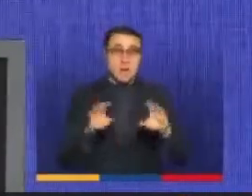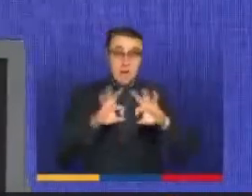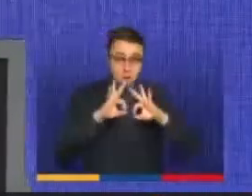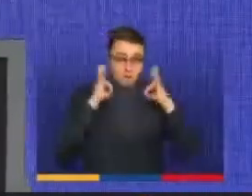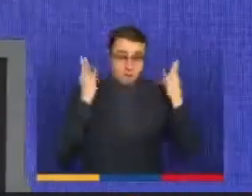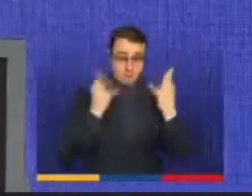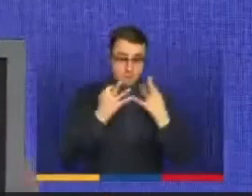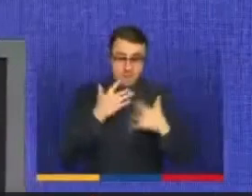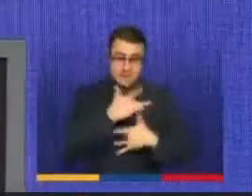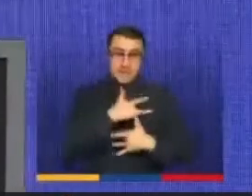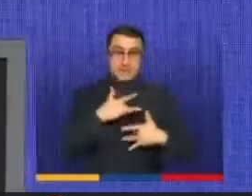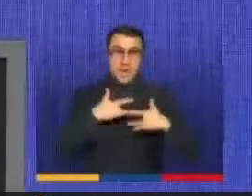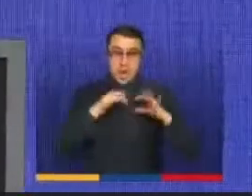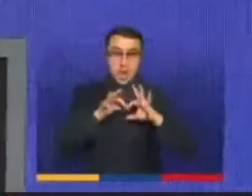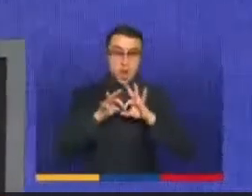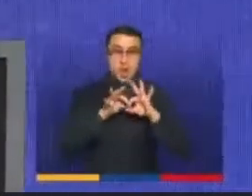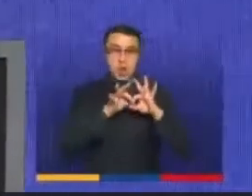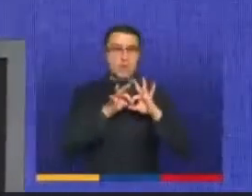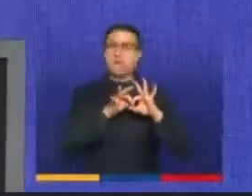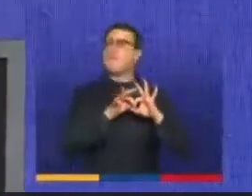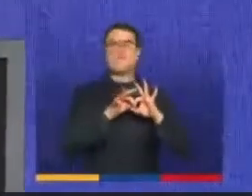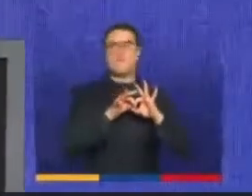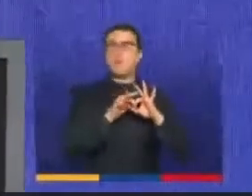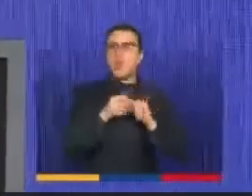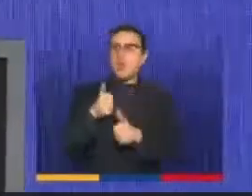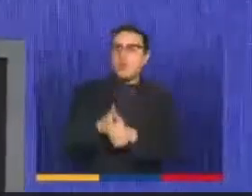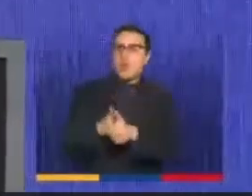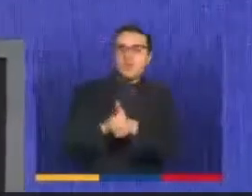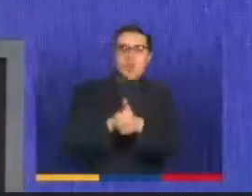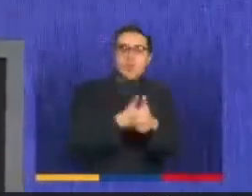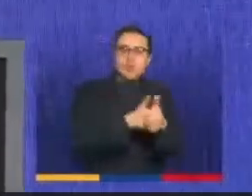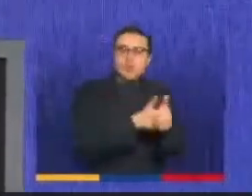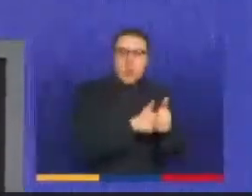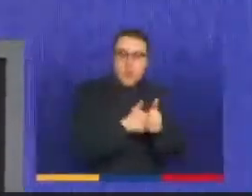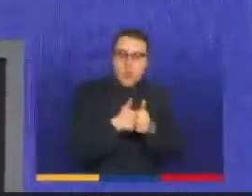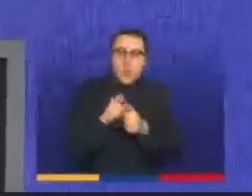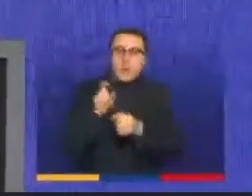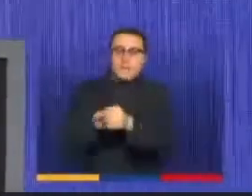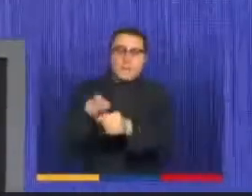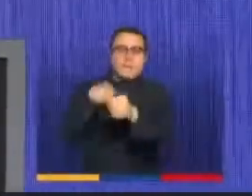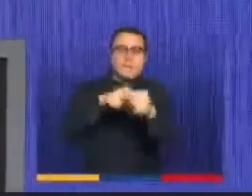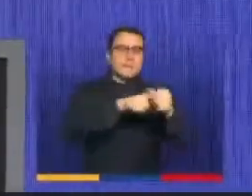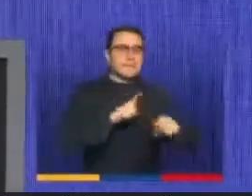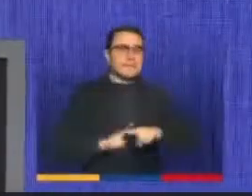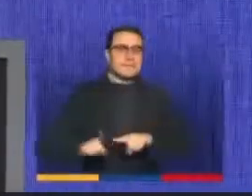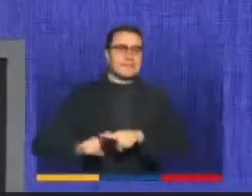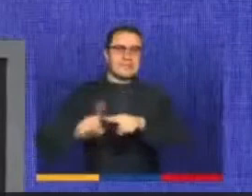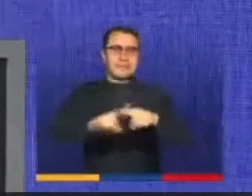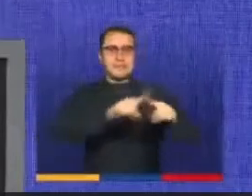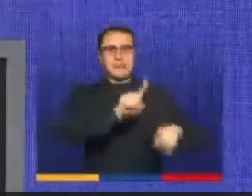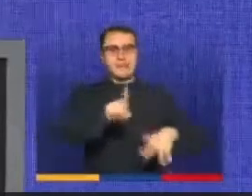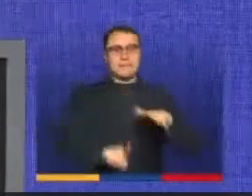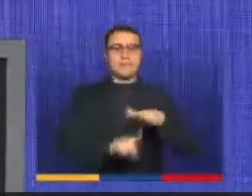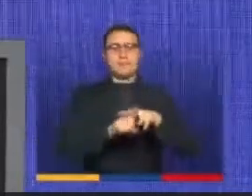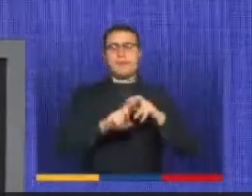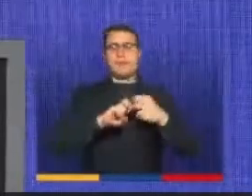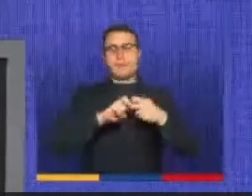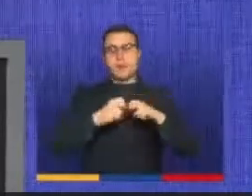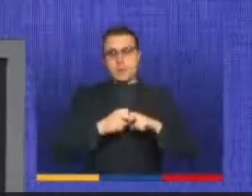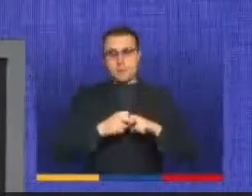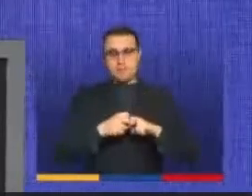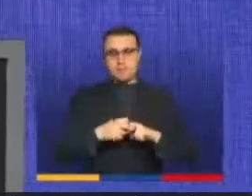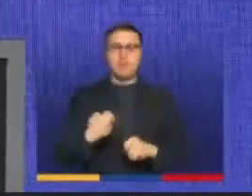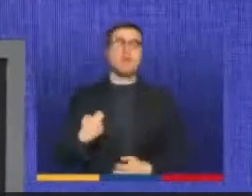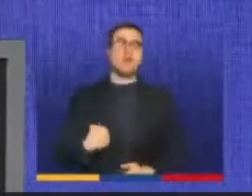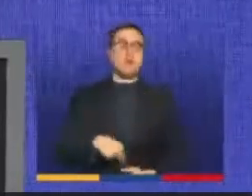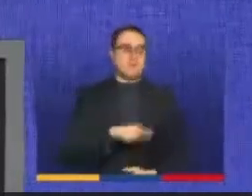familiar, es un aseguramiento individual que genera este tipo de problema. Vamos a